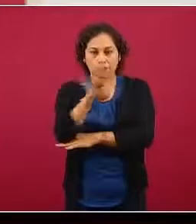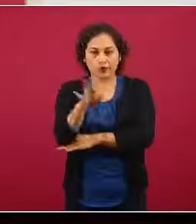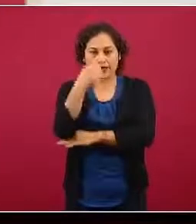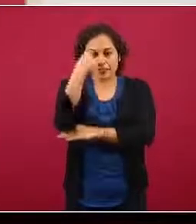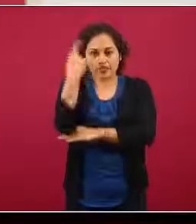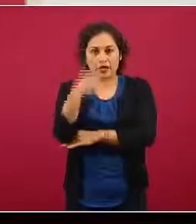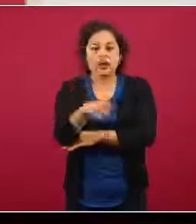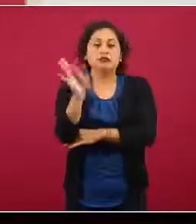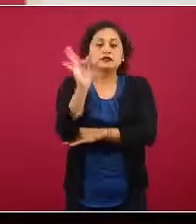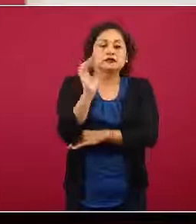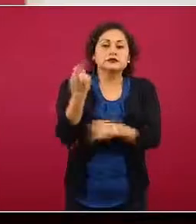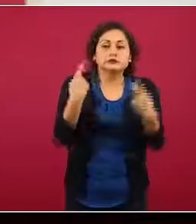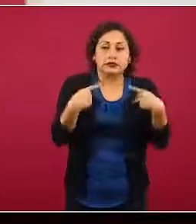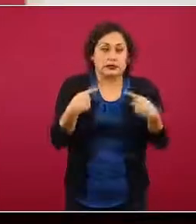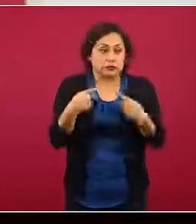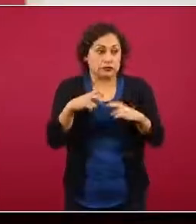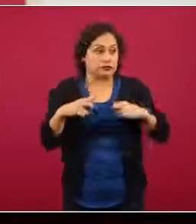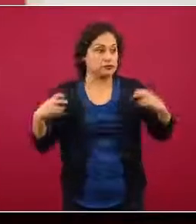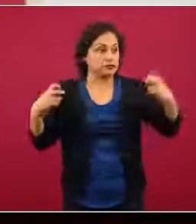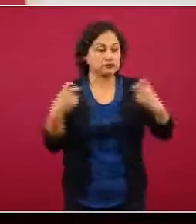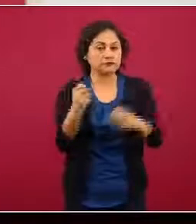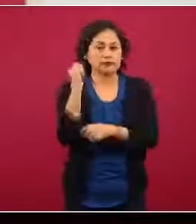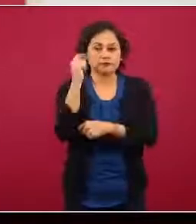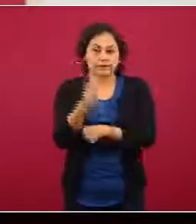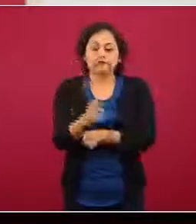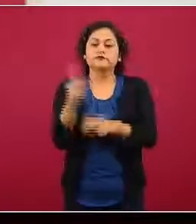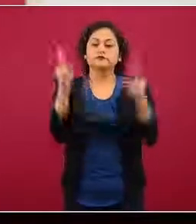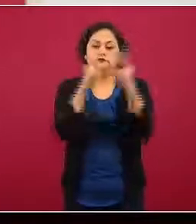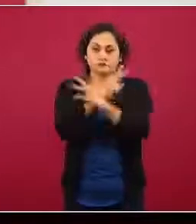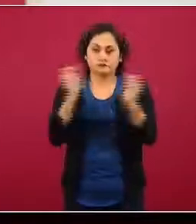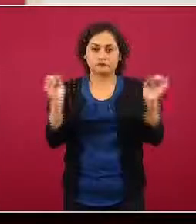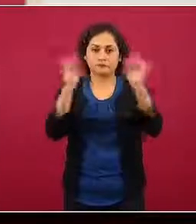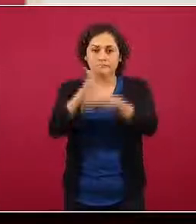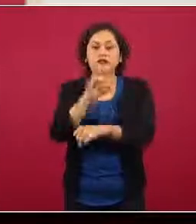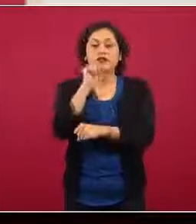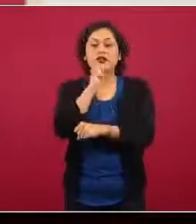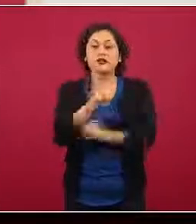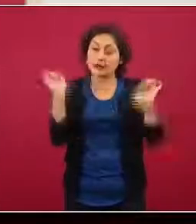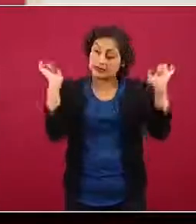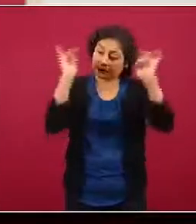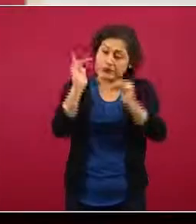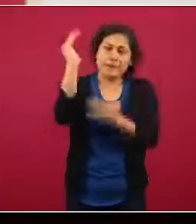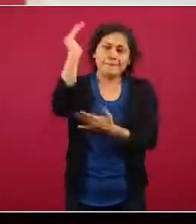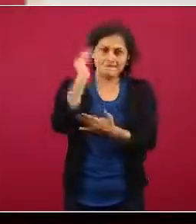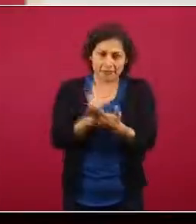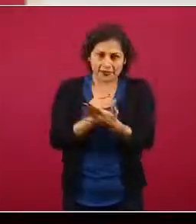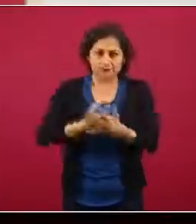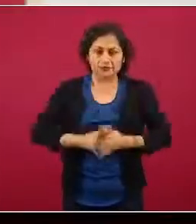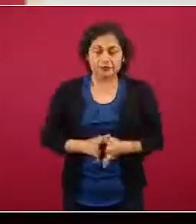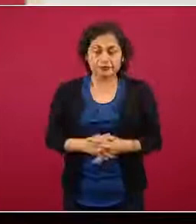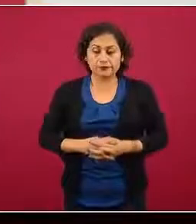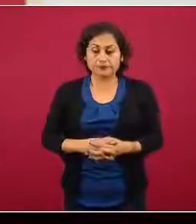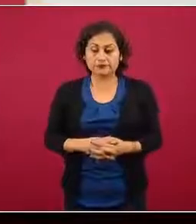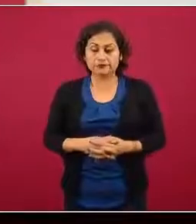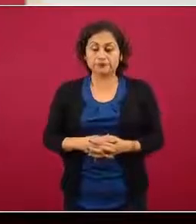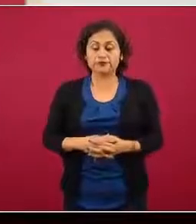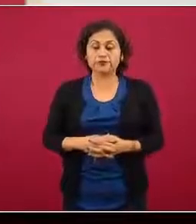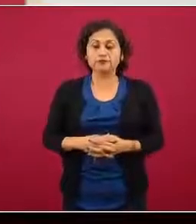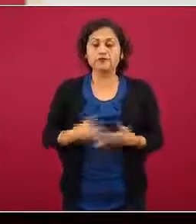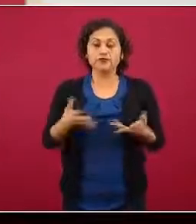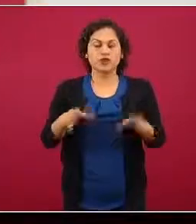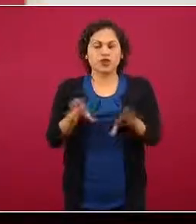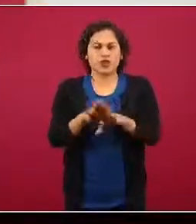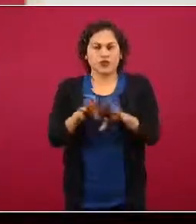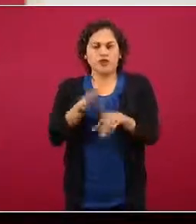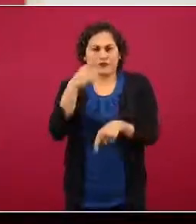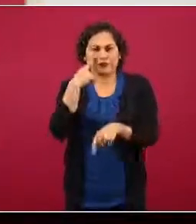muchas personas, y sobre todo disminuir el aforo de estos lugares. La dinámica de la transmisión en